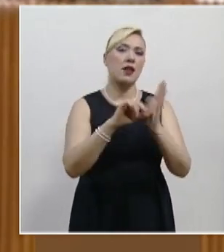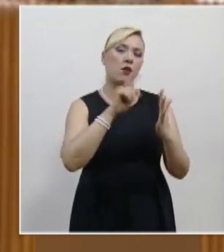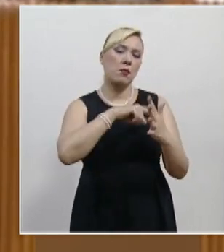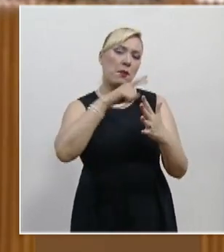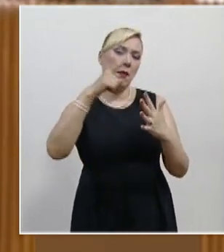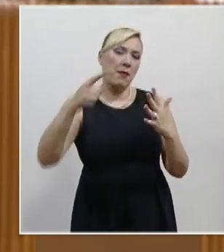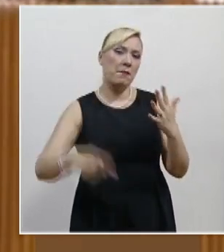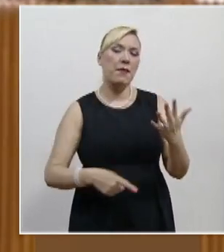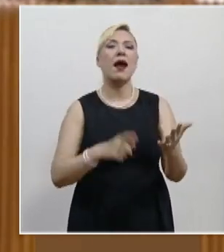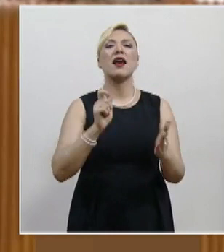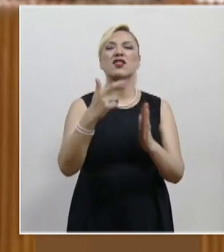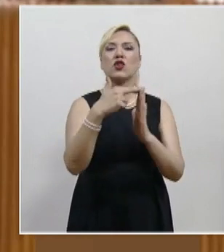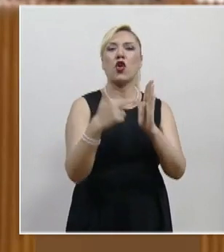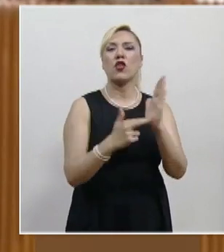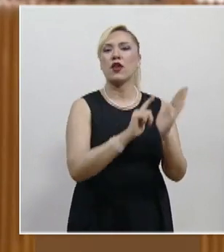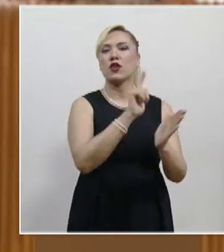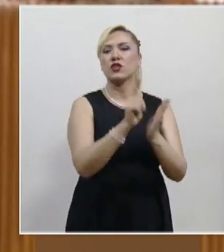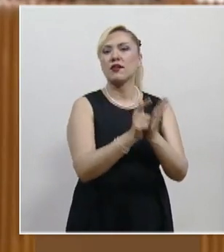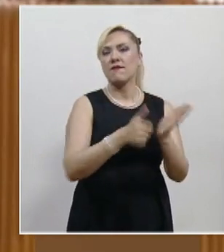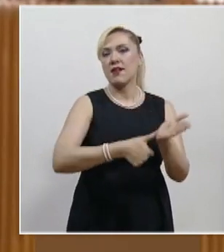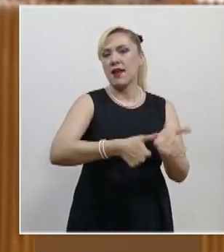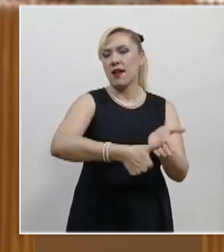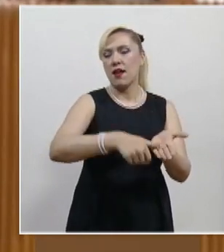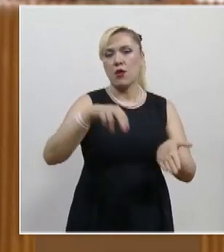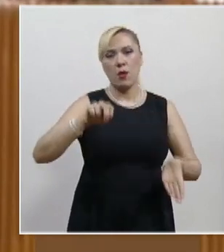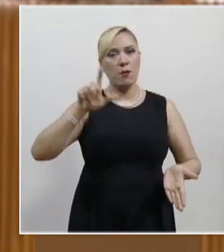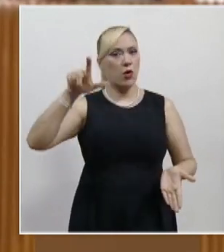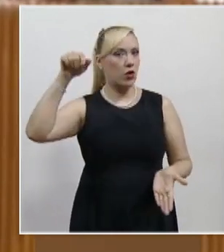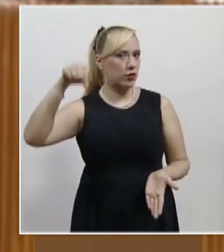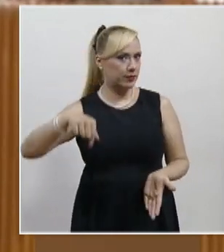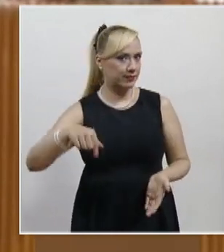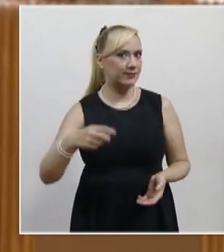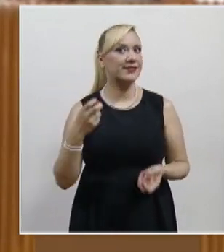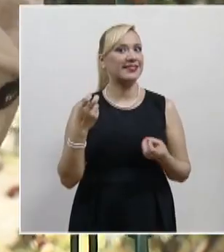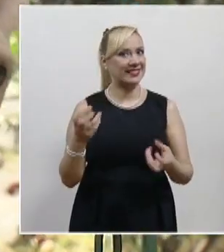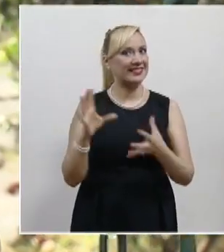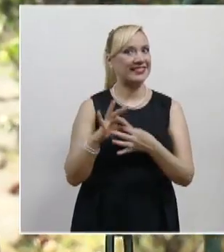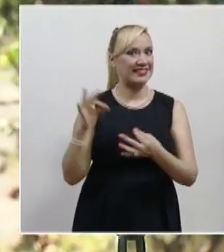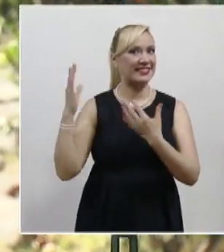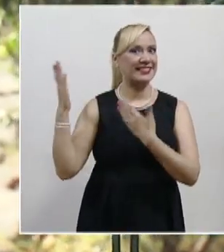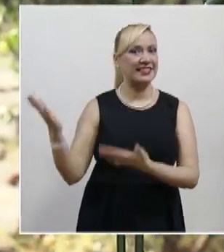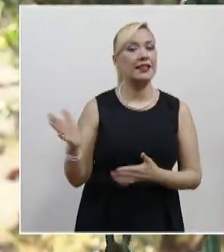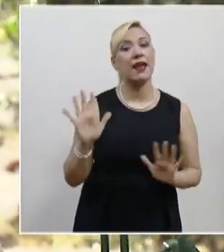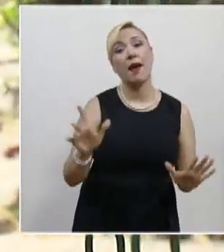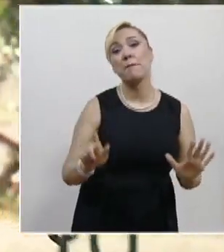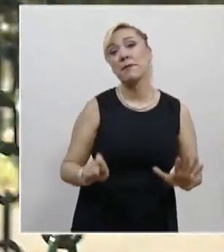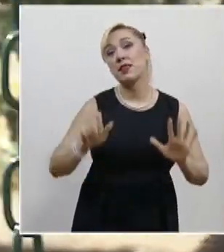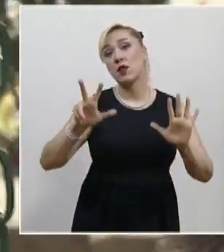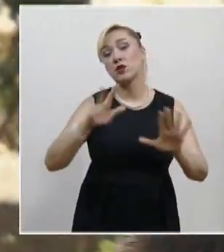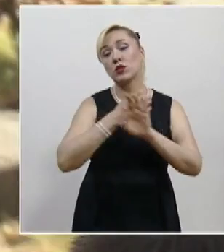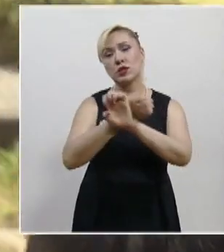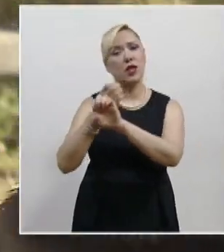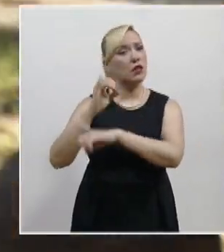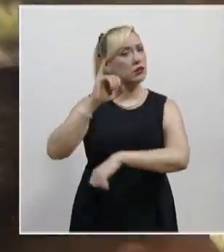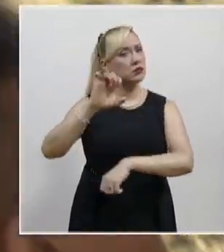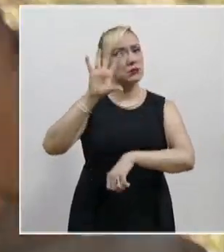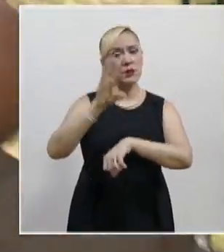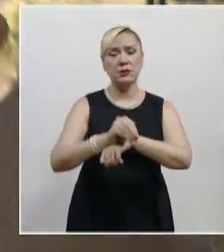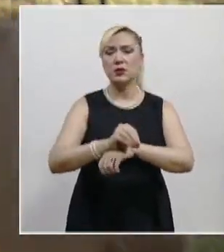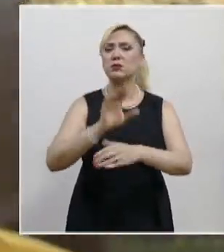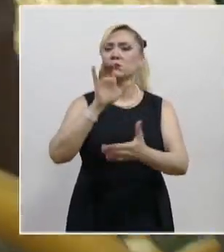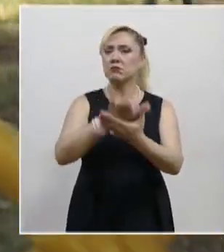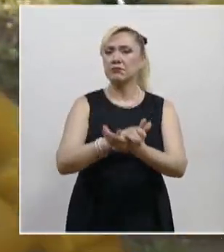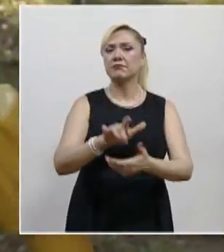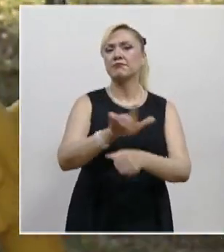Código Civil para el Estado de Nuevo León. Con Nuevo León suman ya 28 las entidades que permiten el matrimonio igualitario.